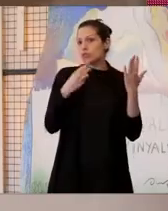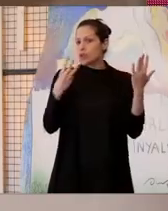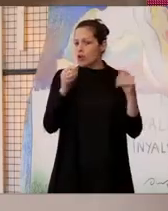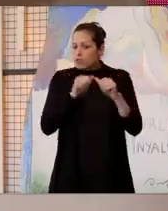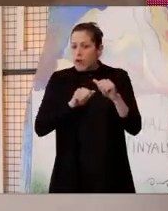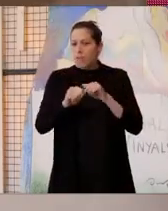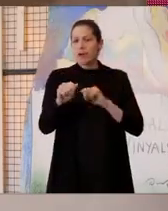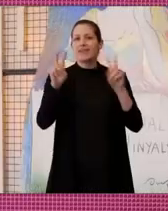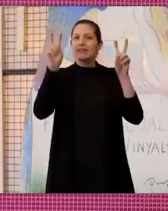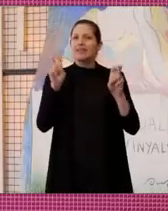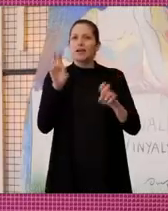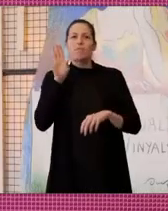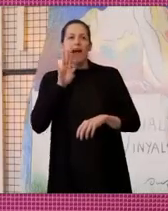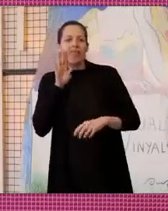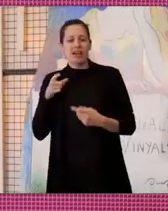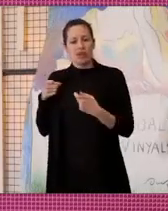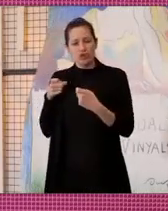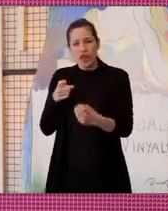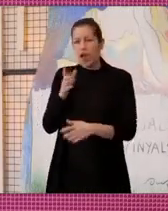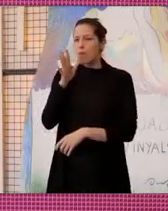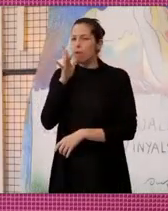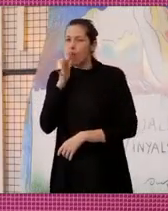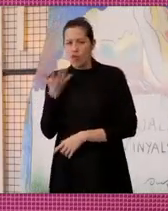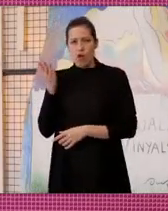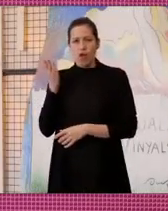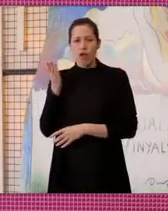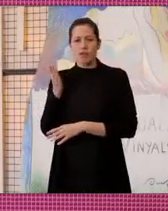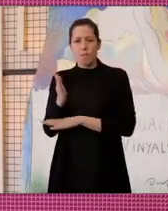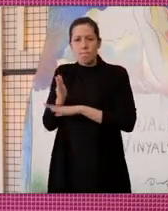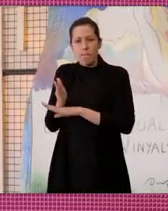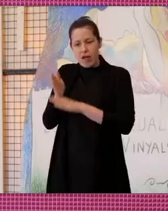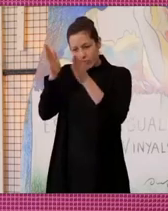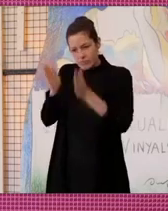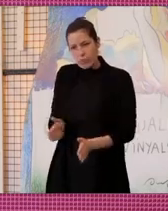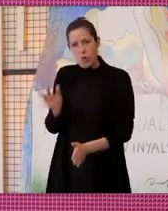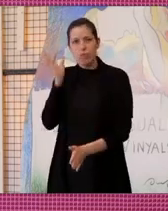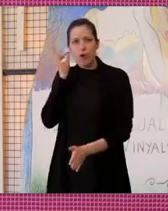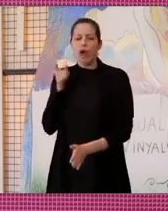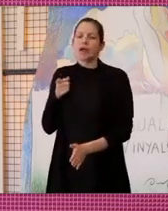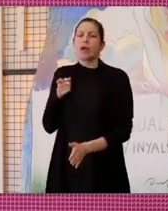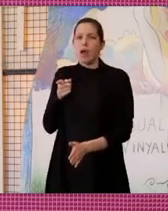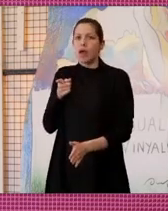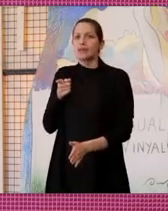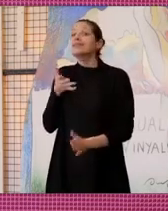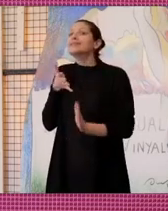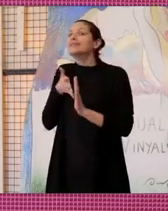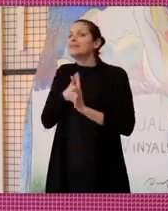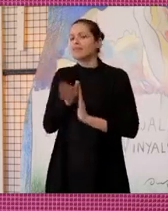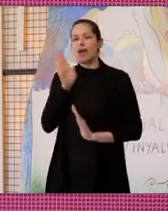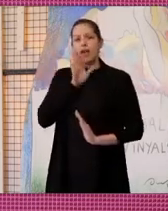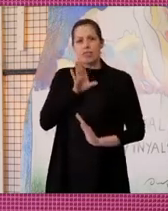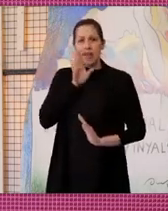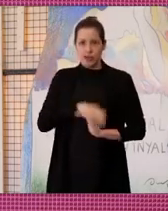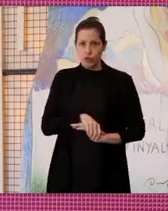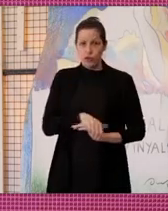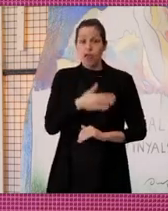sobre todo de las violaciones y de los asaltos a las mujeres se considera un delito por el que los responsables de esos